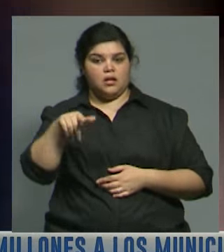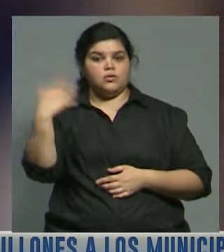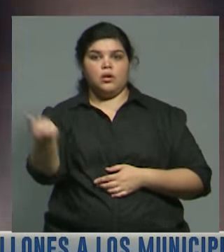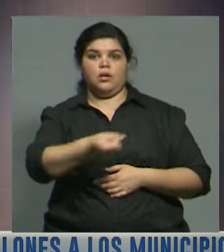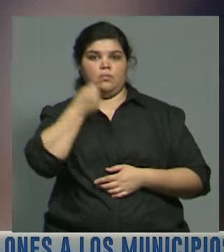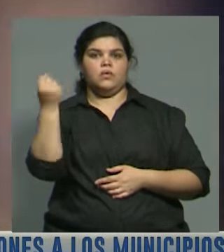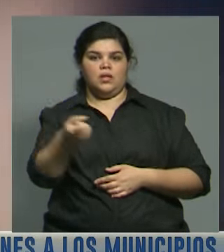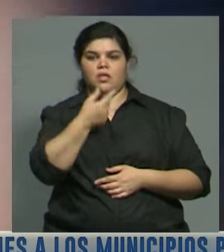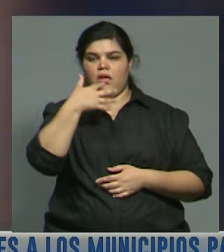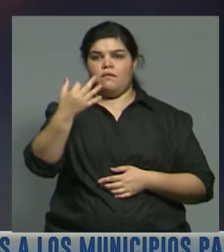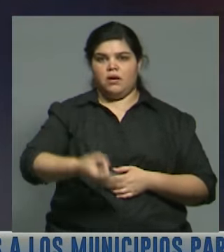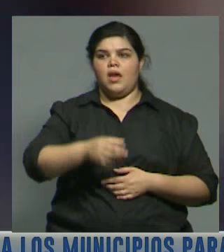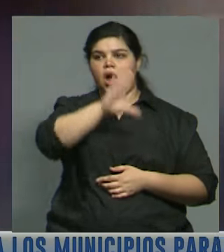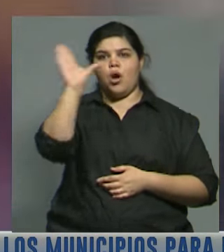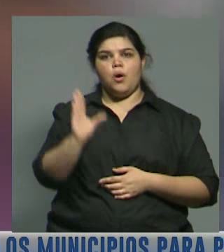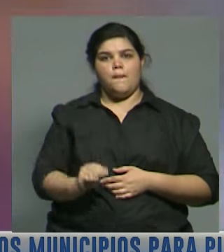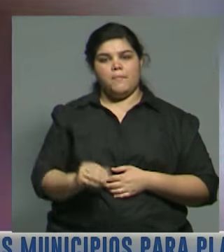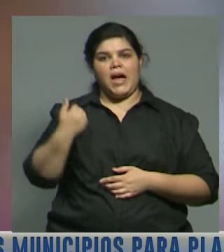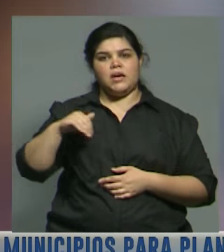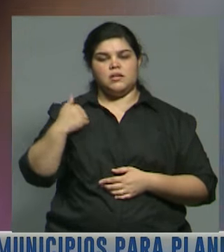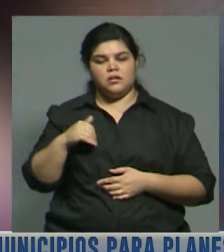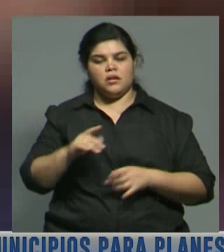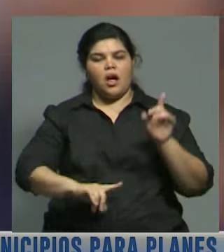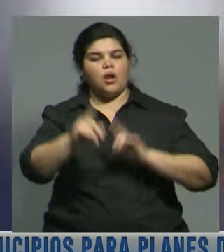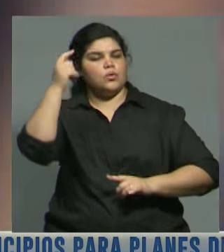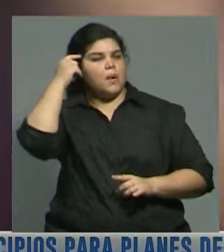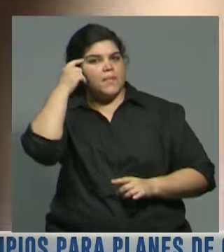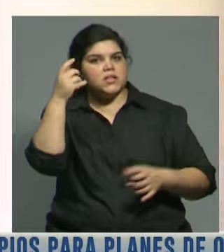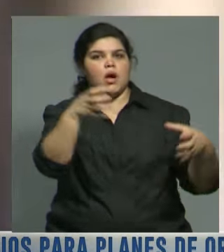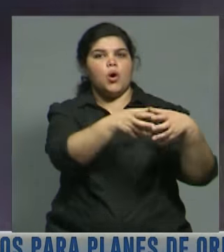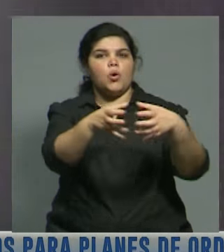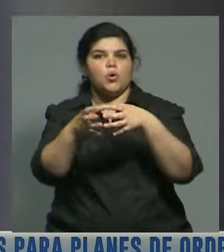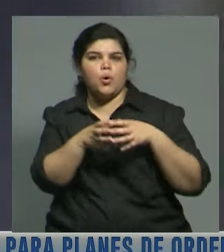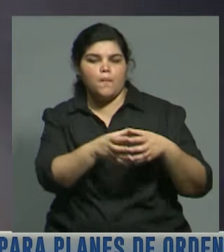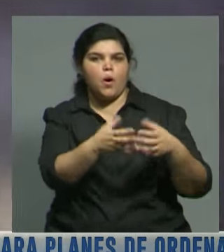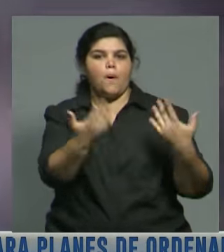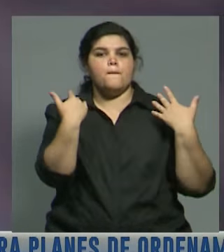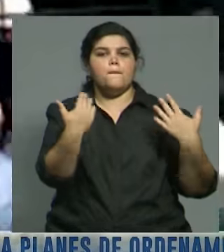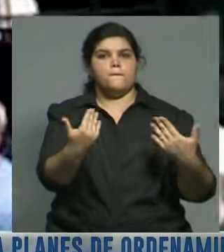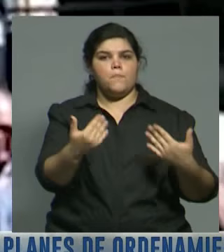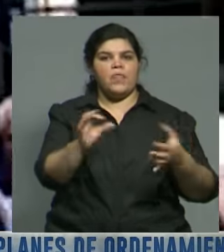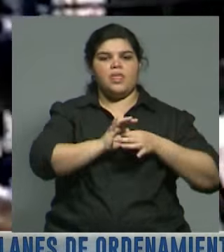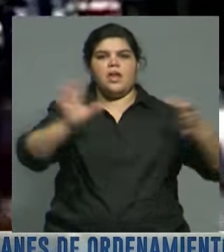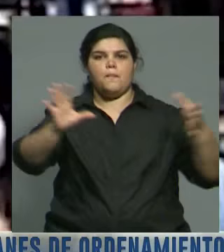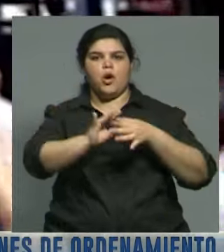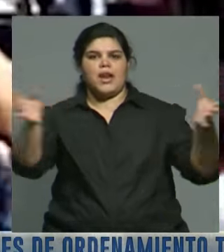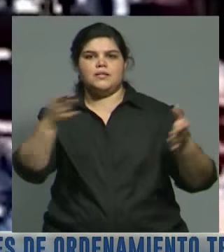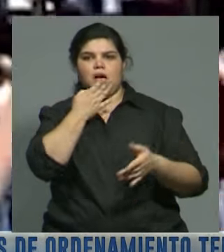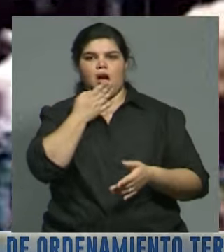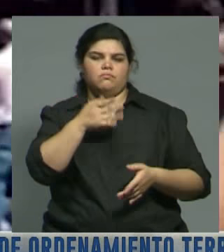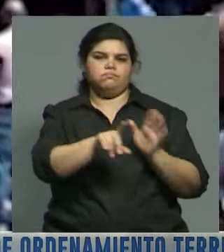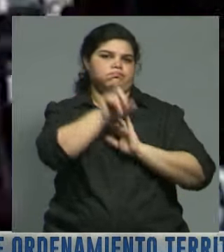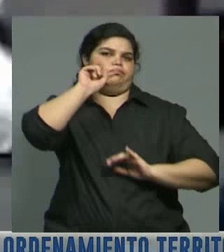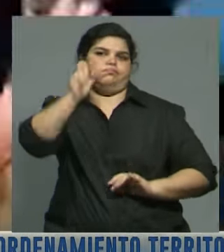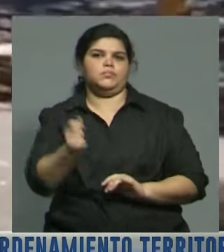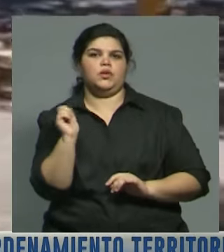efectivamente en la Argentina todavía persisten grupos políticos que consideran que las instituciones de la democracia pueden ser sacrificadas, sus procedimientos pueden ser sacrificados en